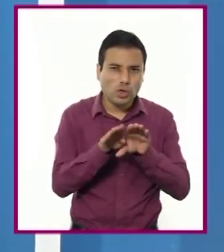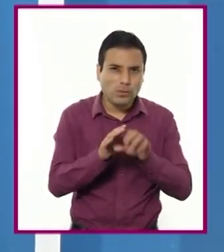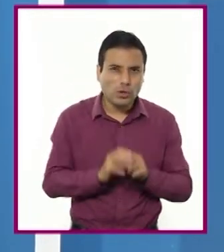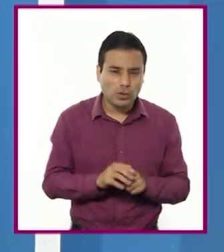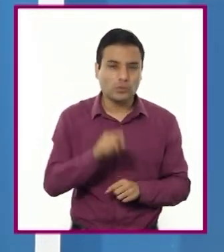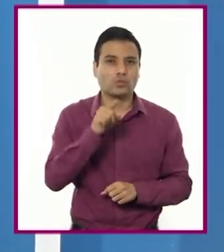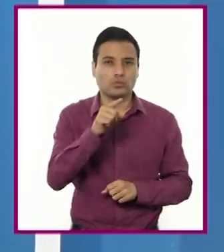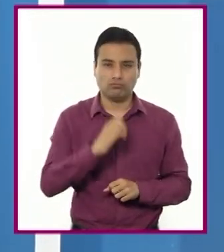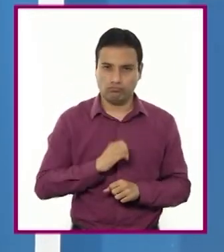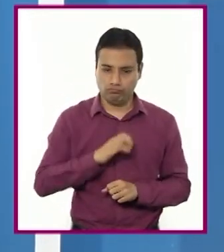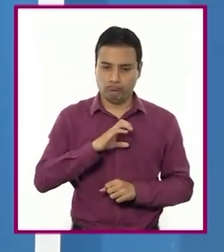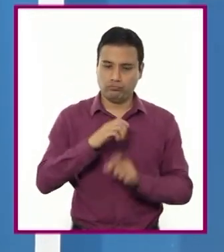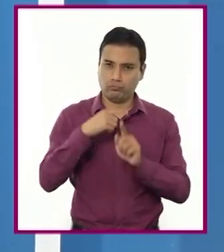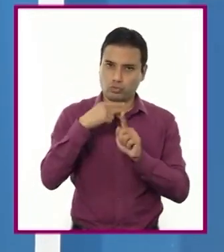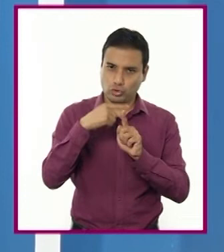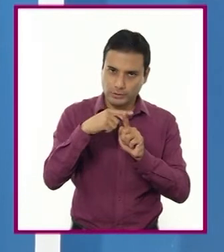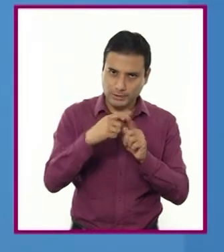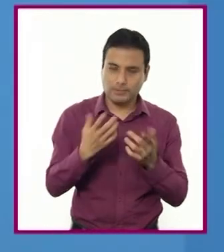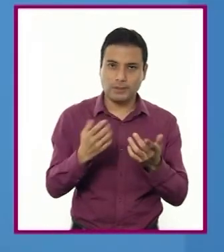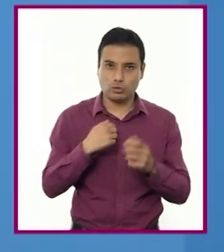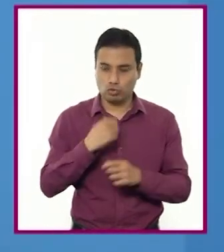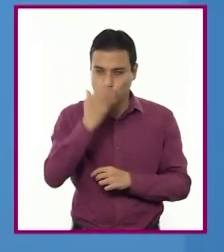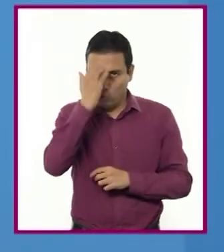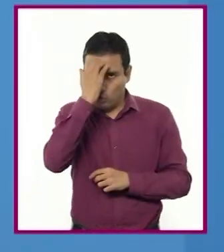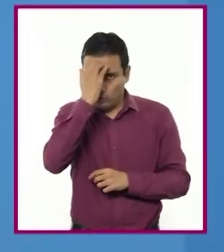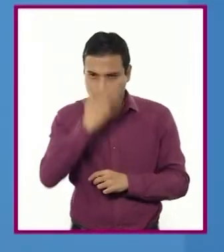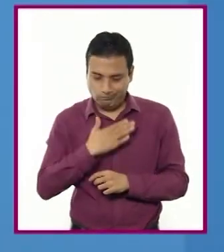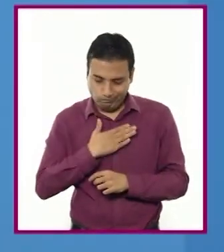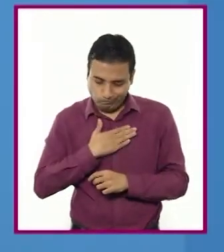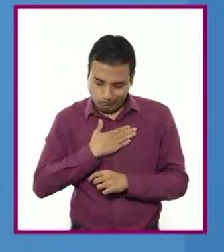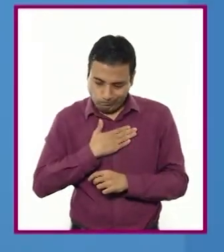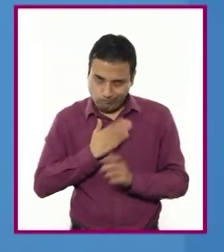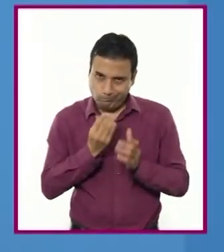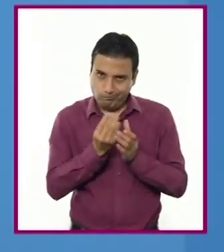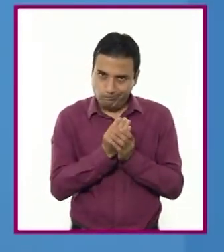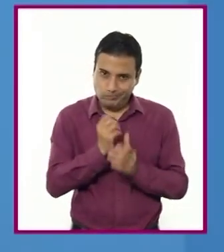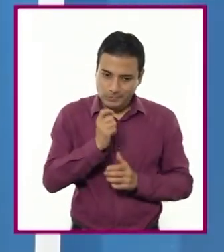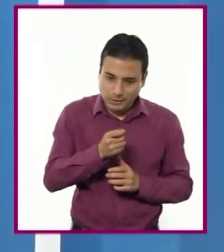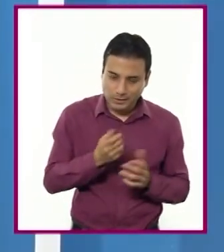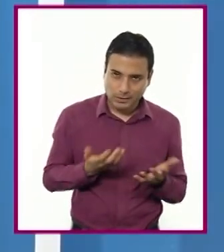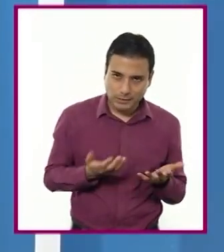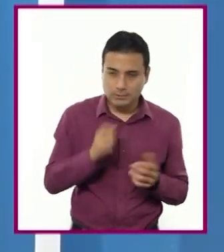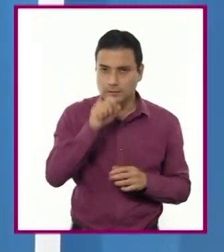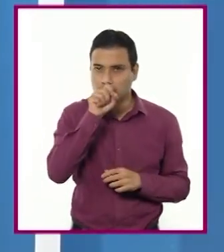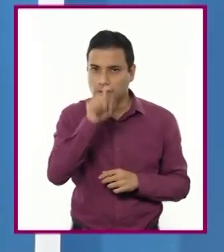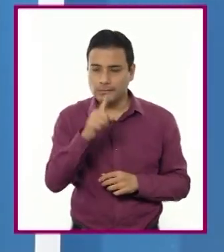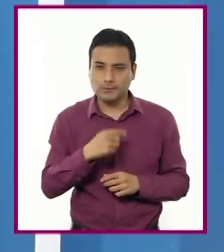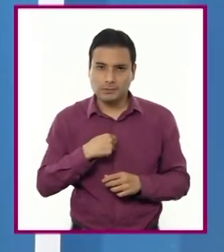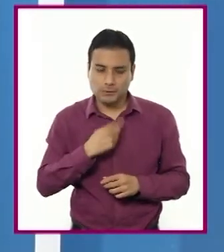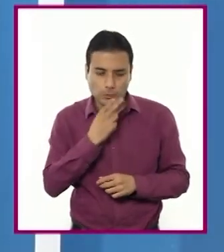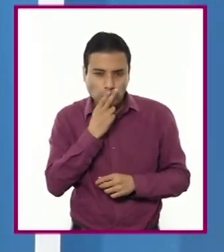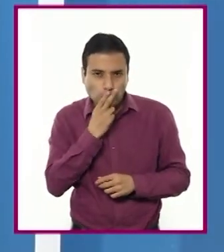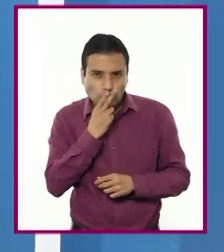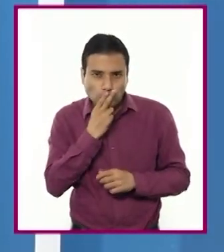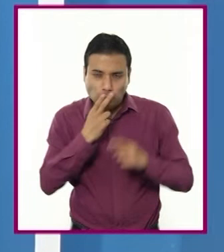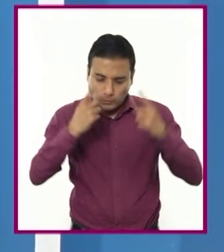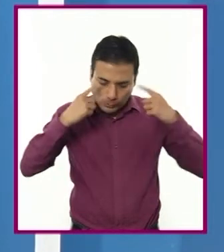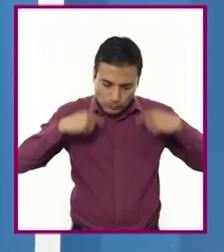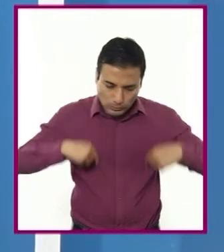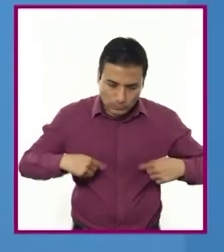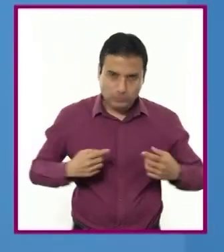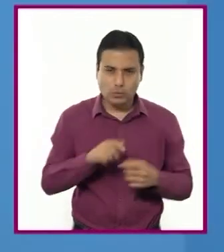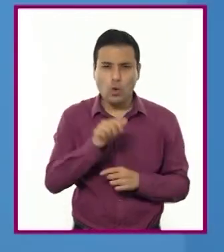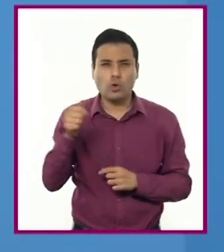una autoestima positiva, que se conozcan a sí mismos o mismas, que tengan amor por su persona. Otra